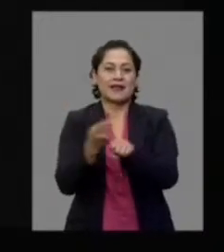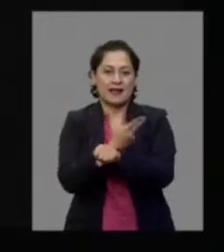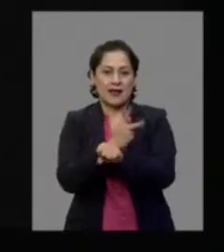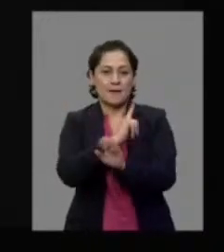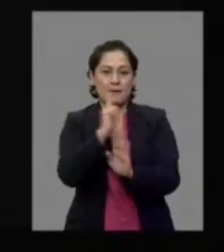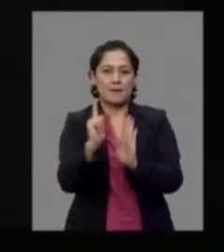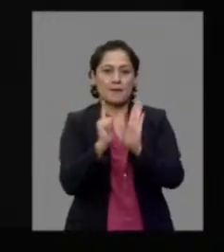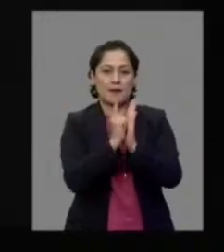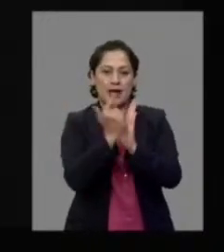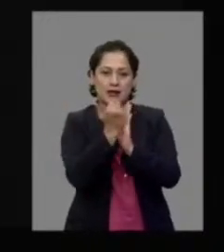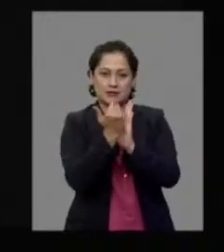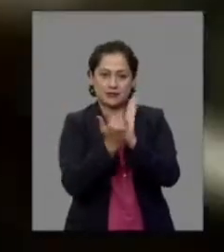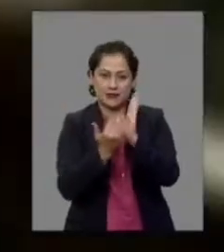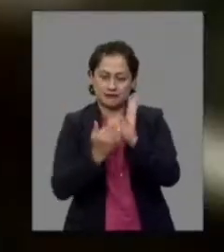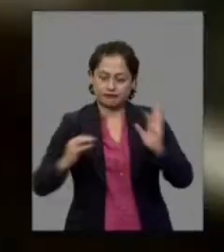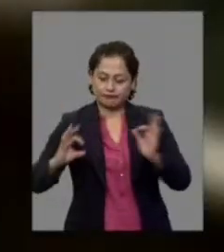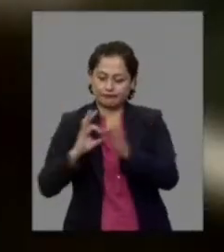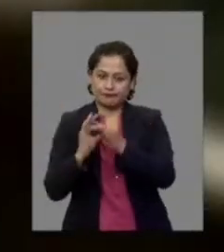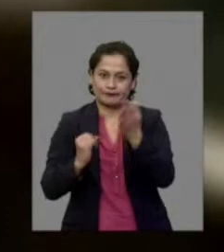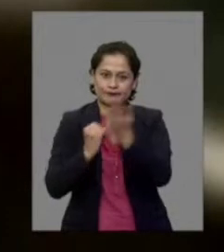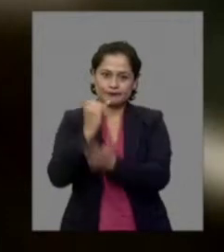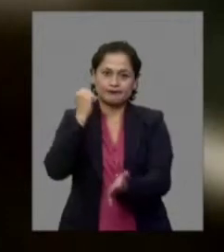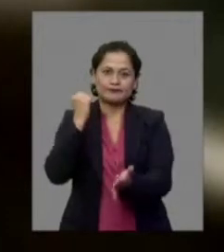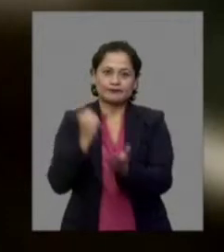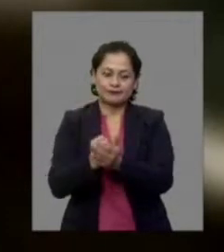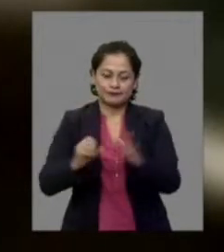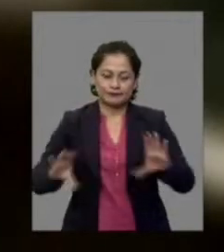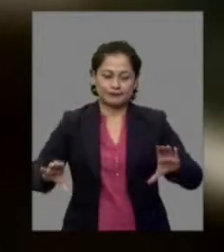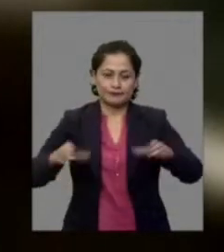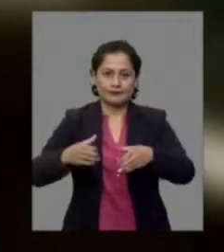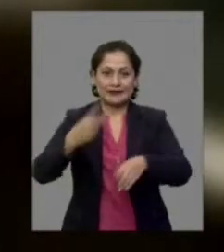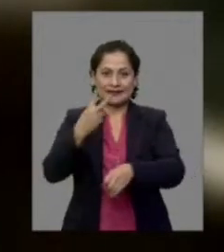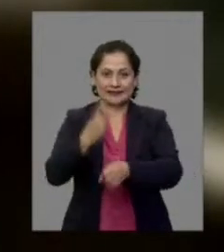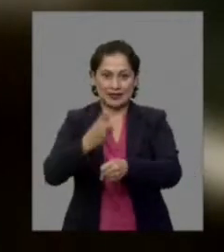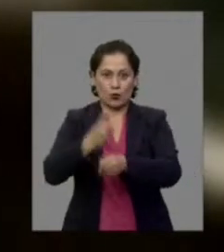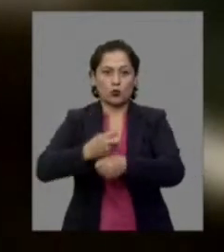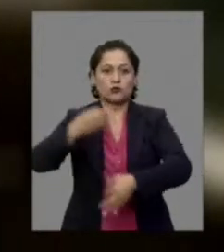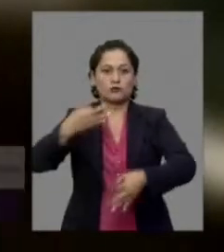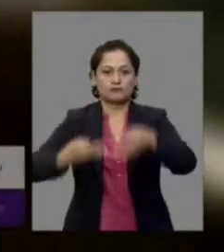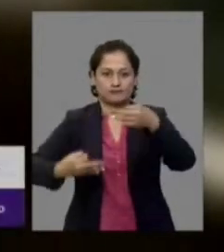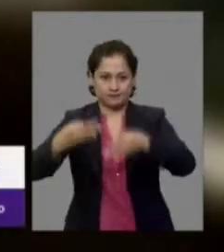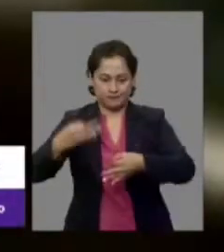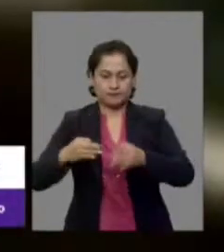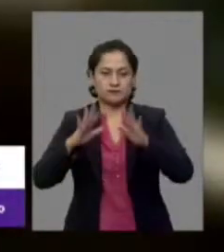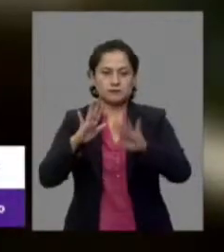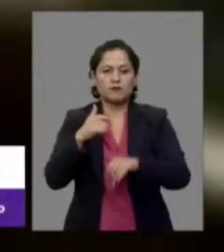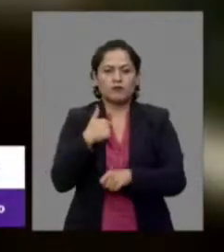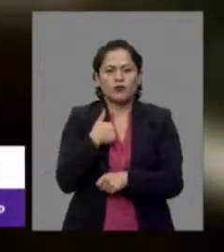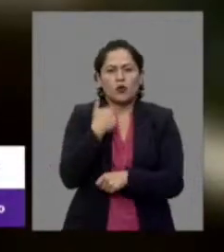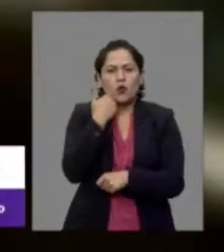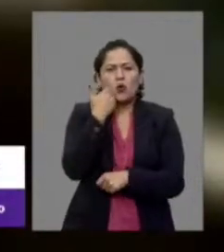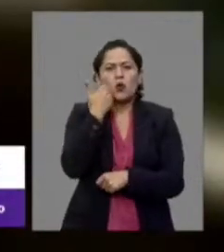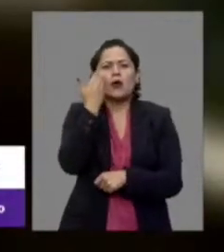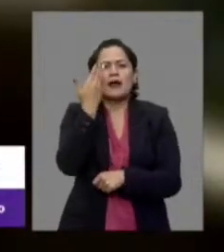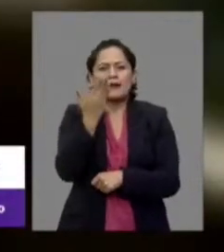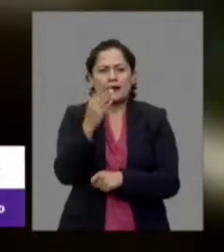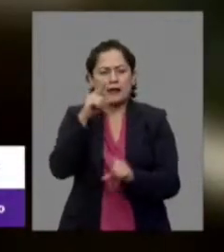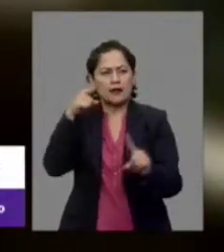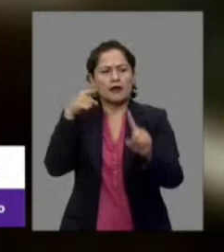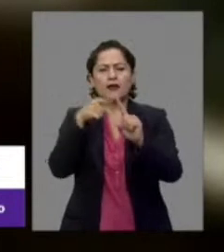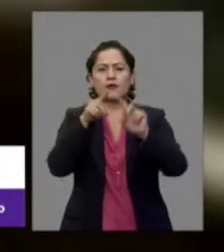de la segunda sala. Yo quisiera referirme a algunos que son propios de la competencia de la primera